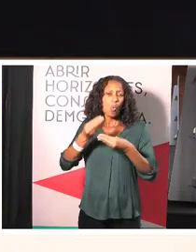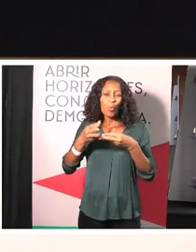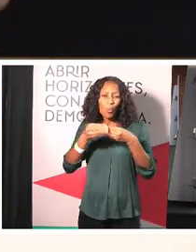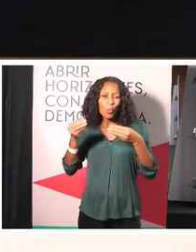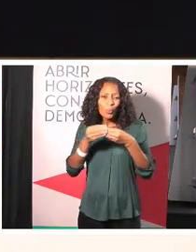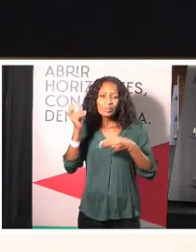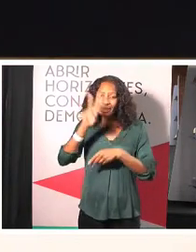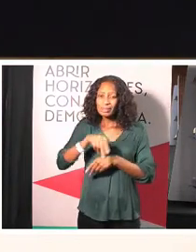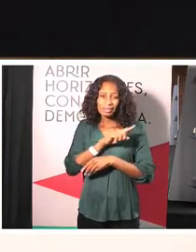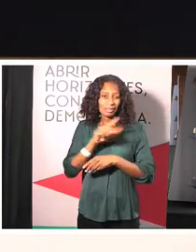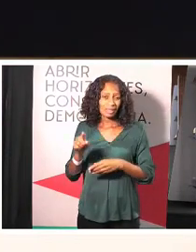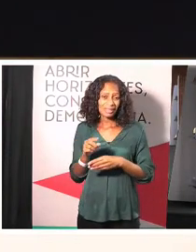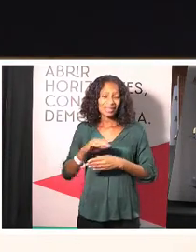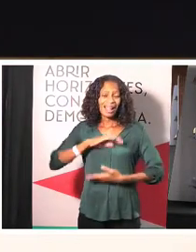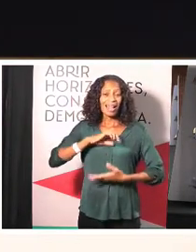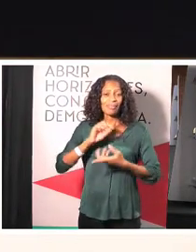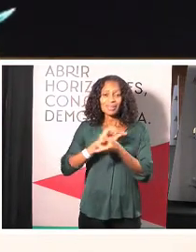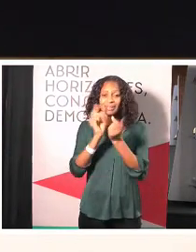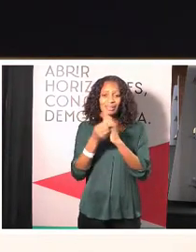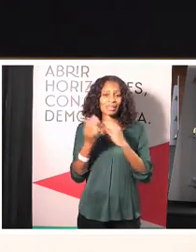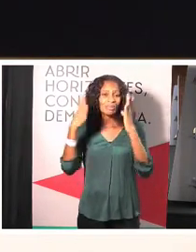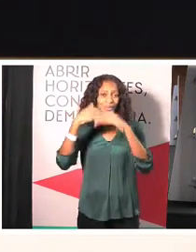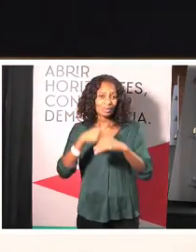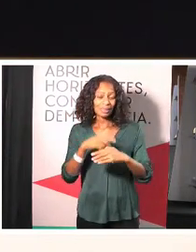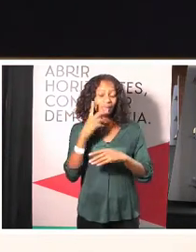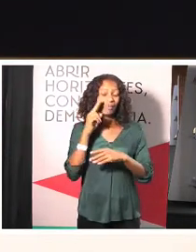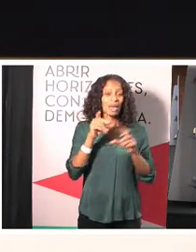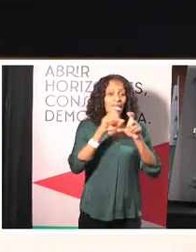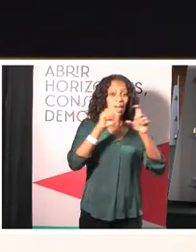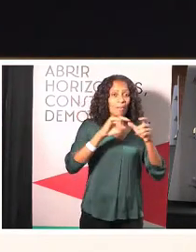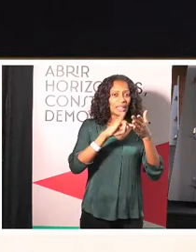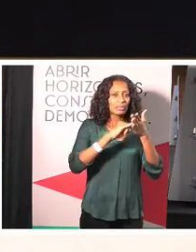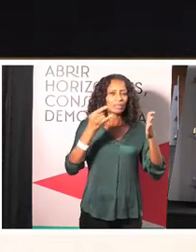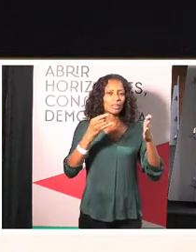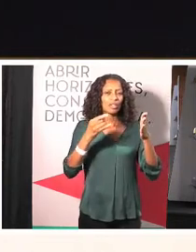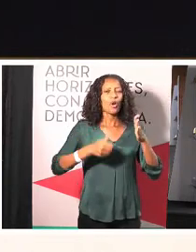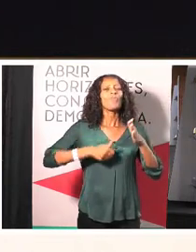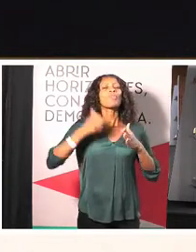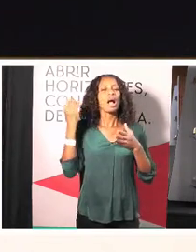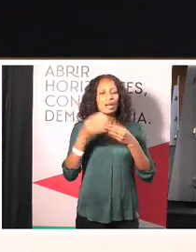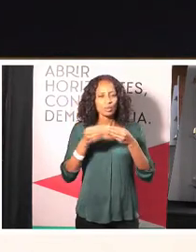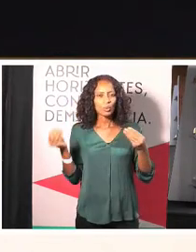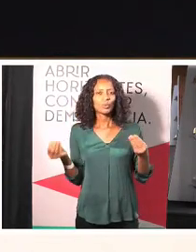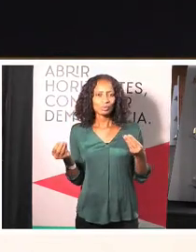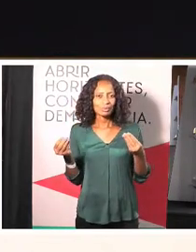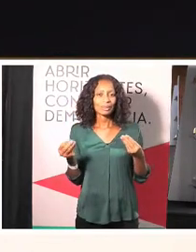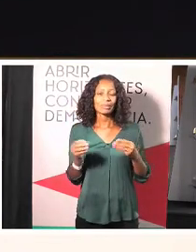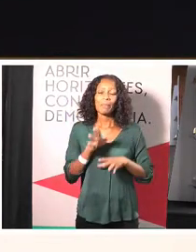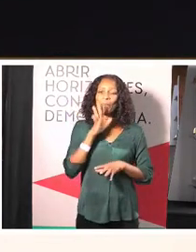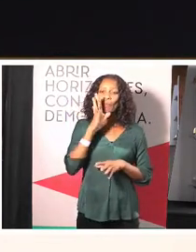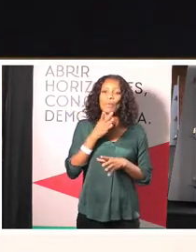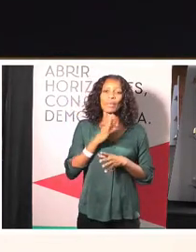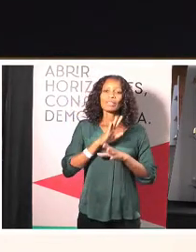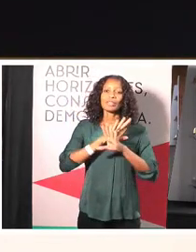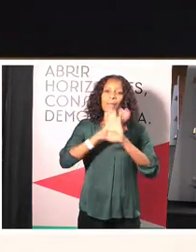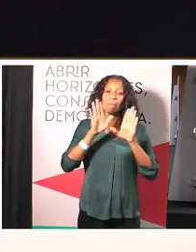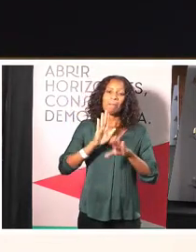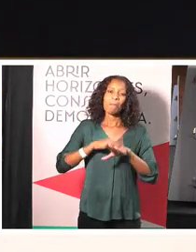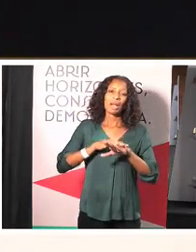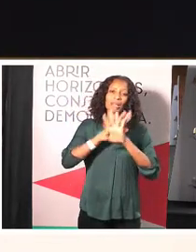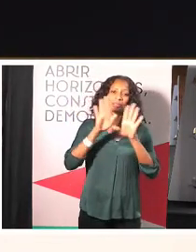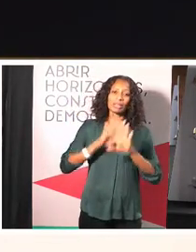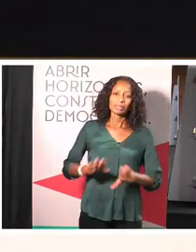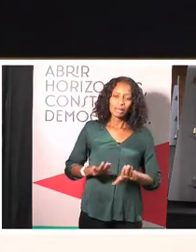como puede tener ahora las tecnológicas, que tienen una ingeniería social como nunca se había visto, ¿no? Por eso, para terminar, quisiera decir que